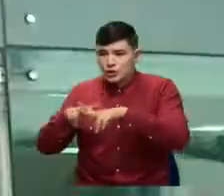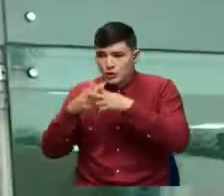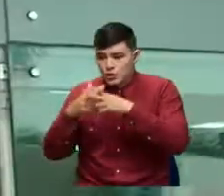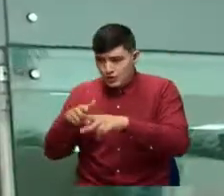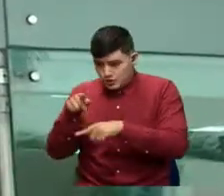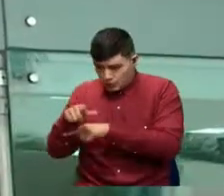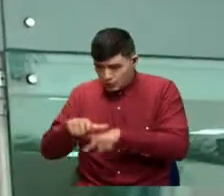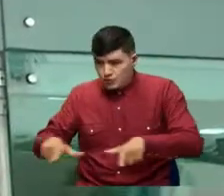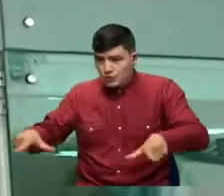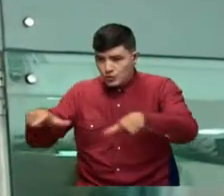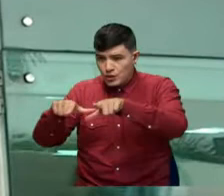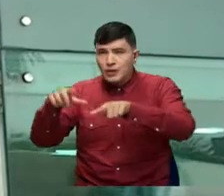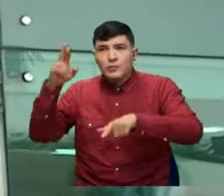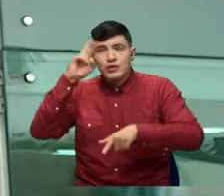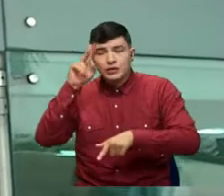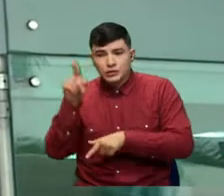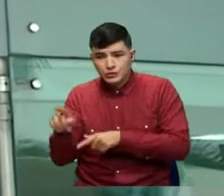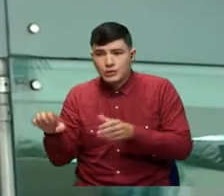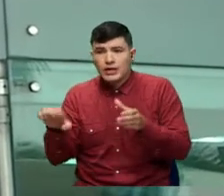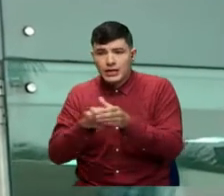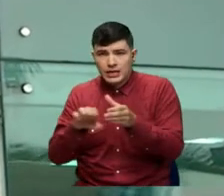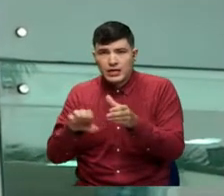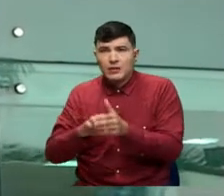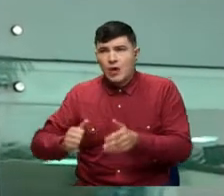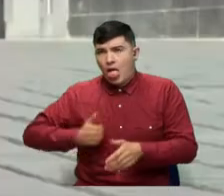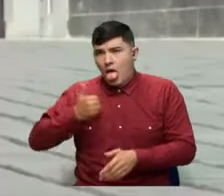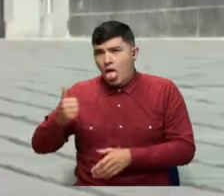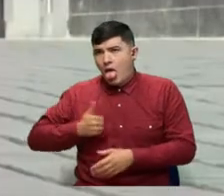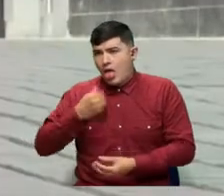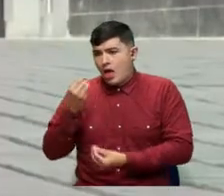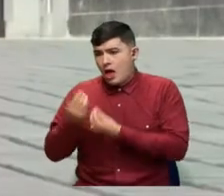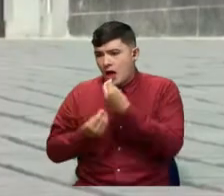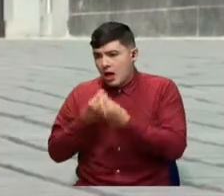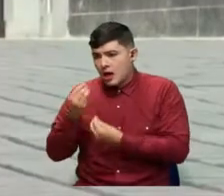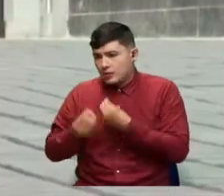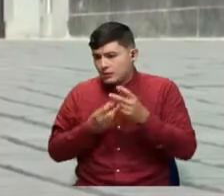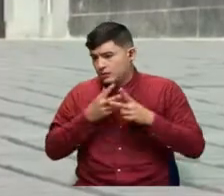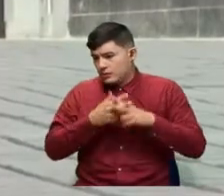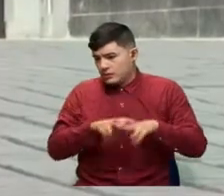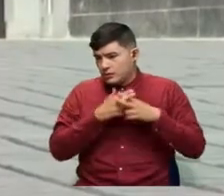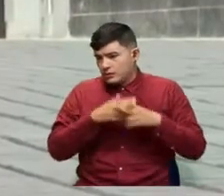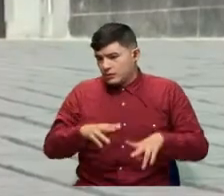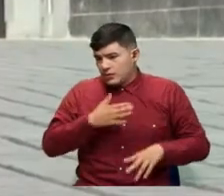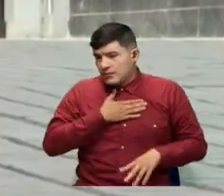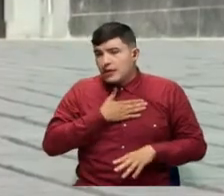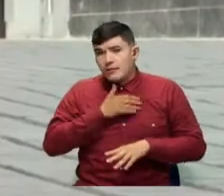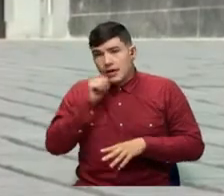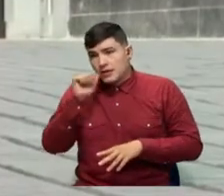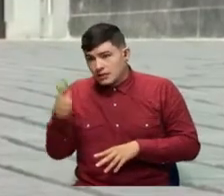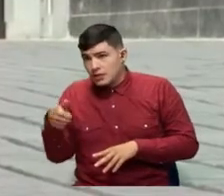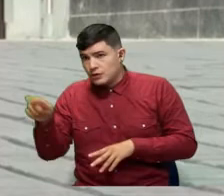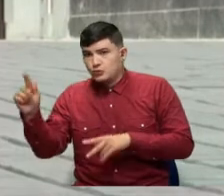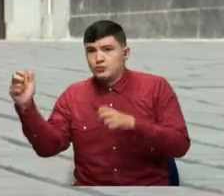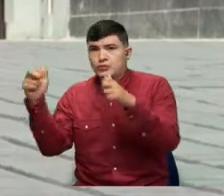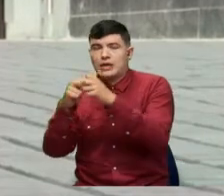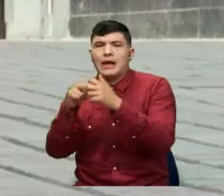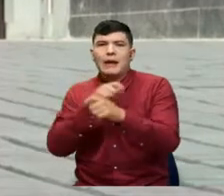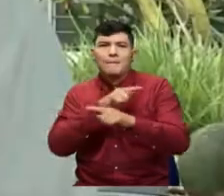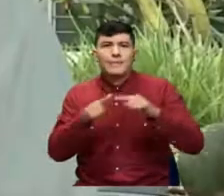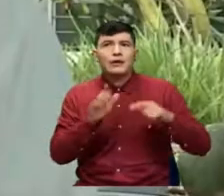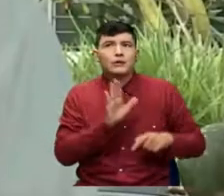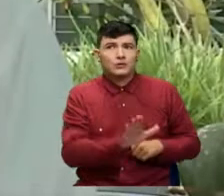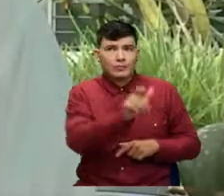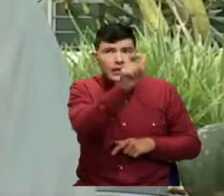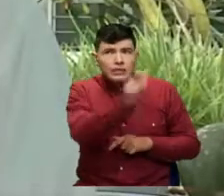planta por lo que el equipo del acueducto aprovechó para realizar los suyos nos informaron que una persona de amplia experiencia